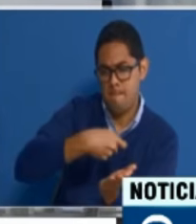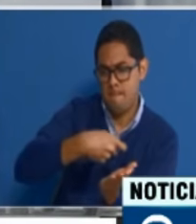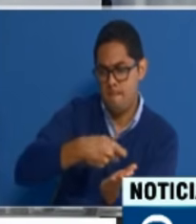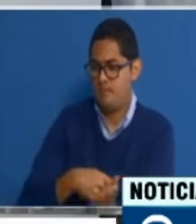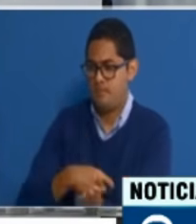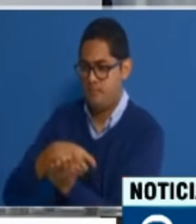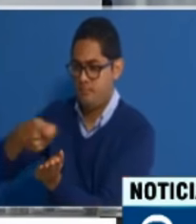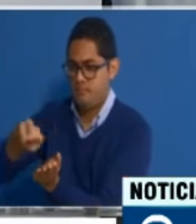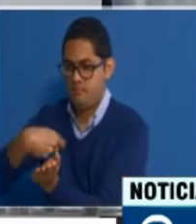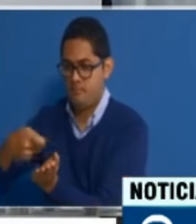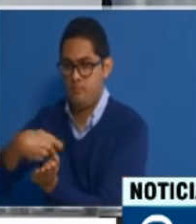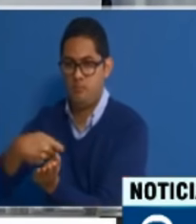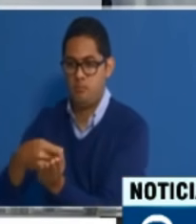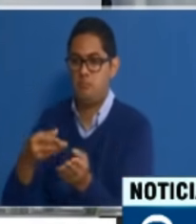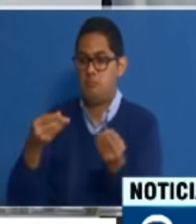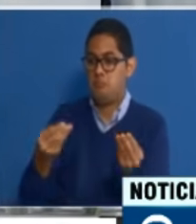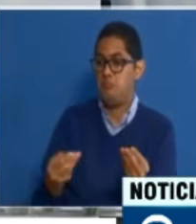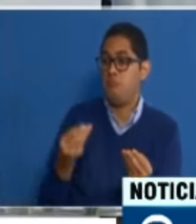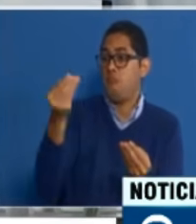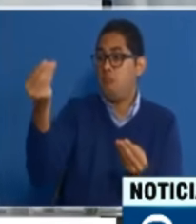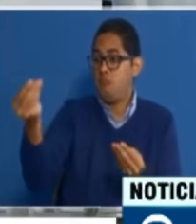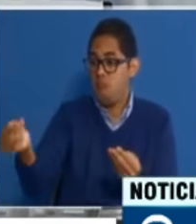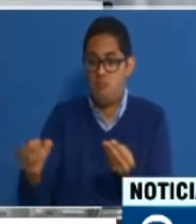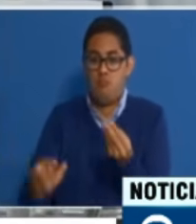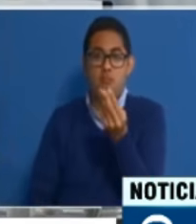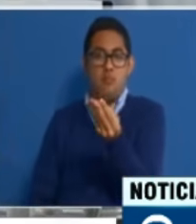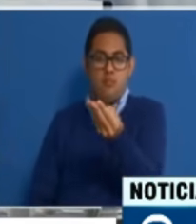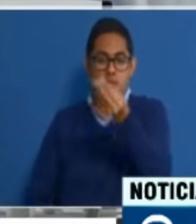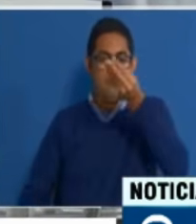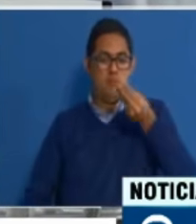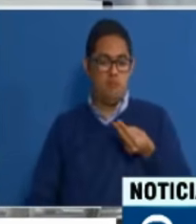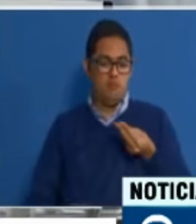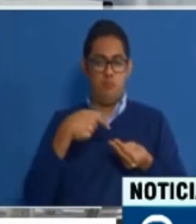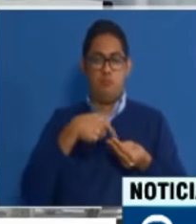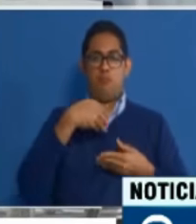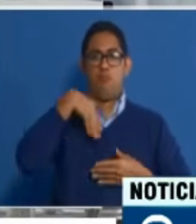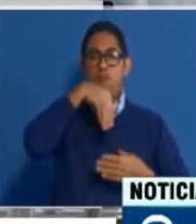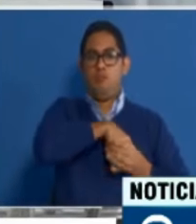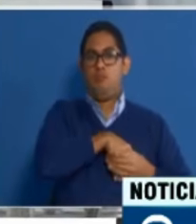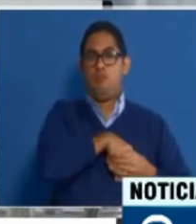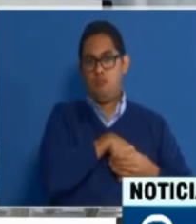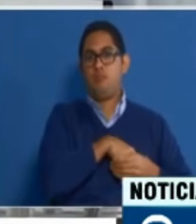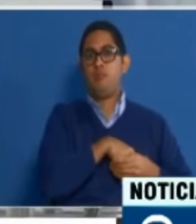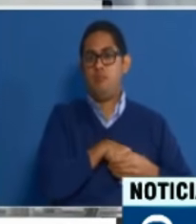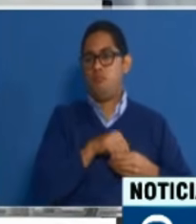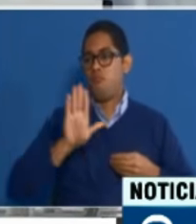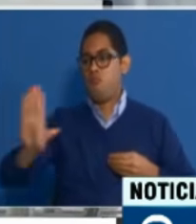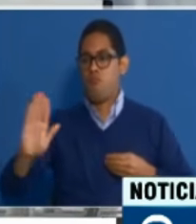el beneficiario y el otro queda el comercio.